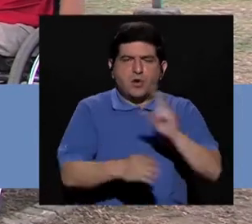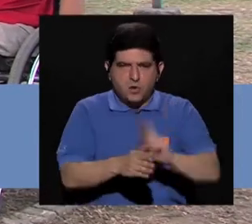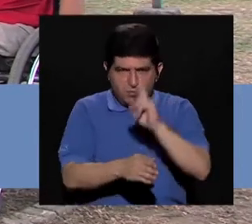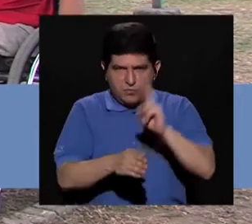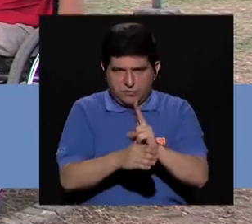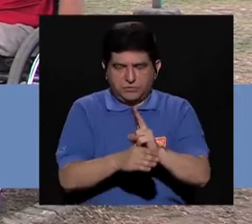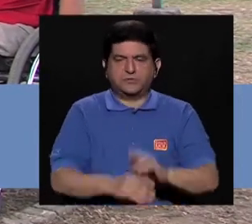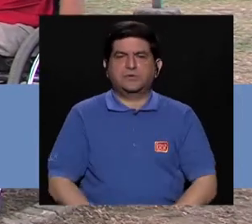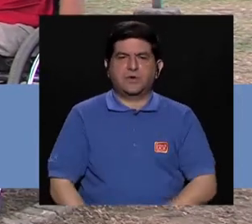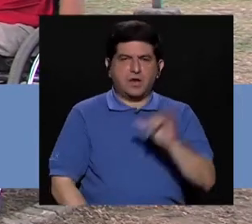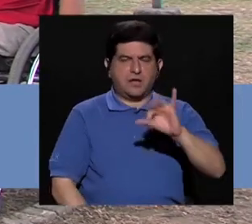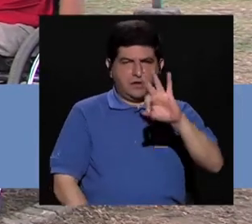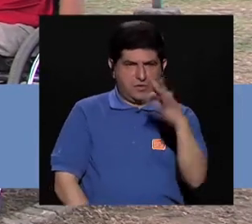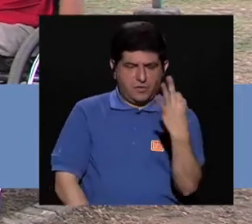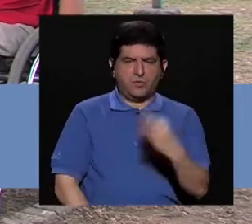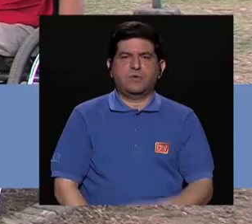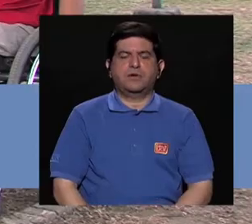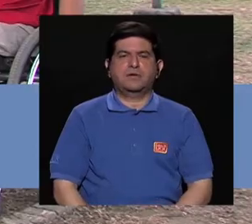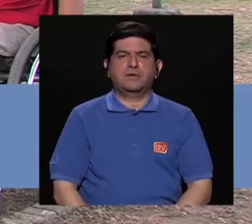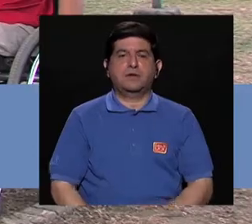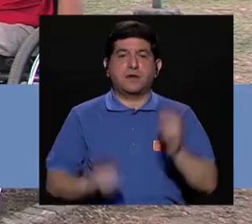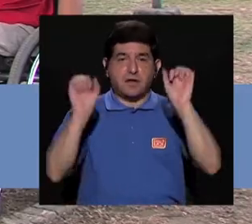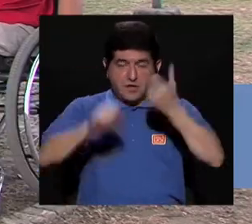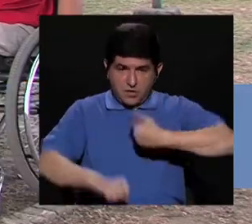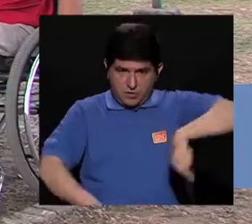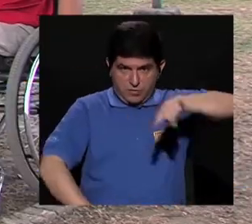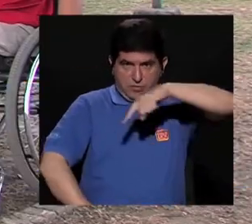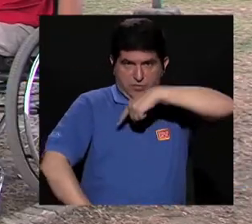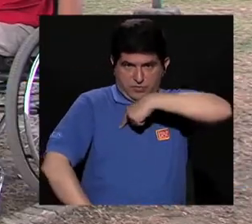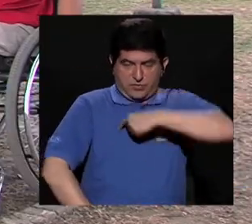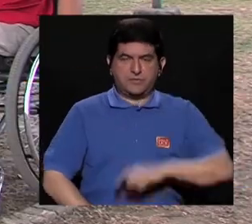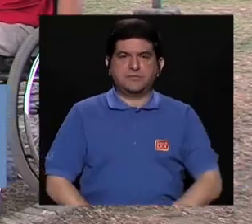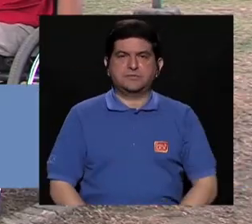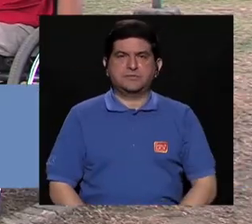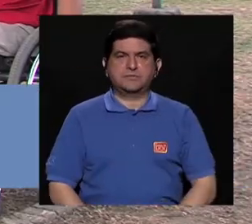gastrocnemio. La posición es la misma y podemos agarrarnos también